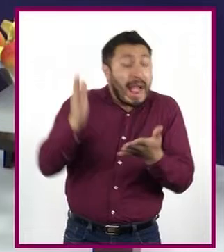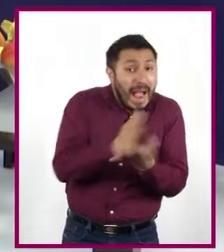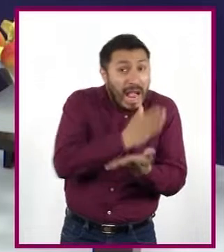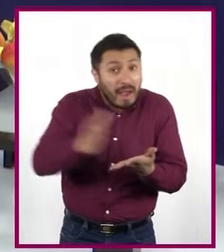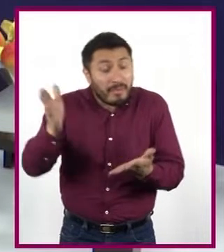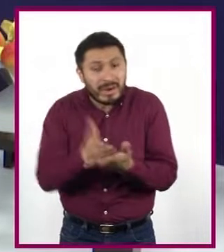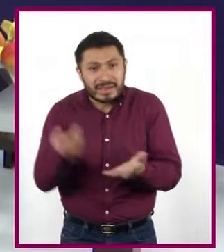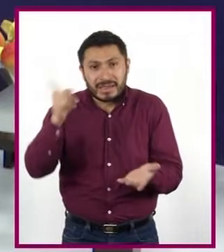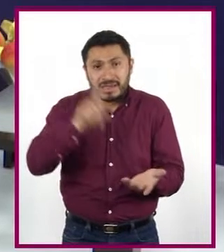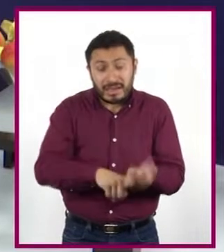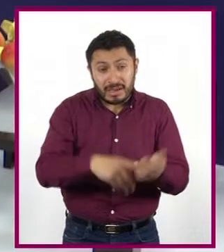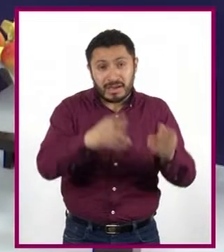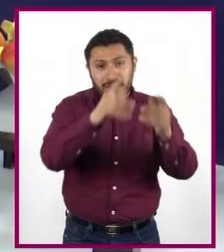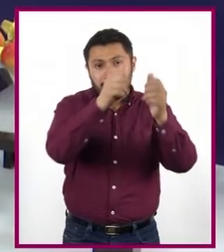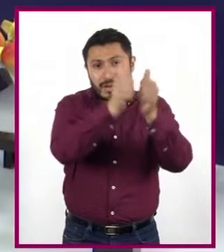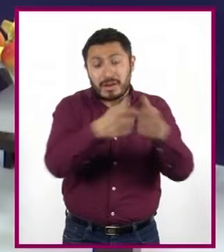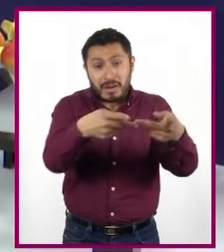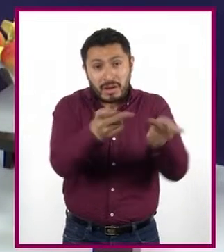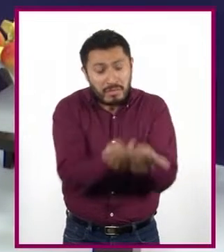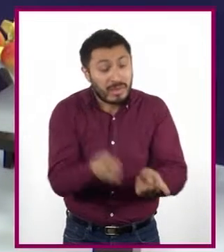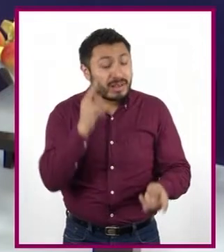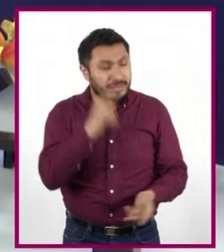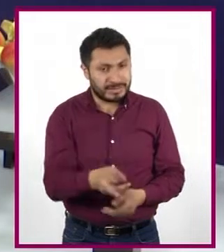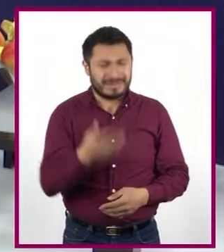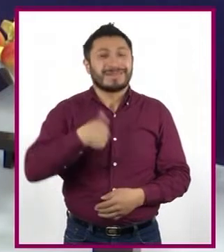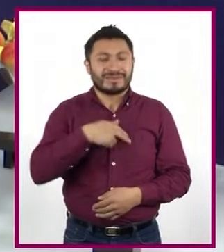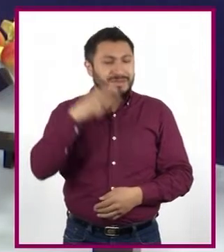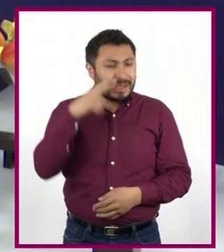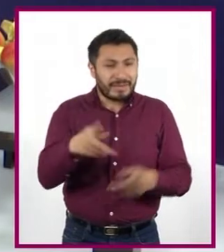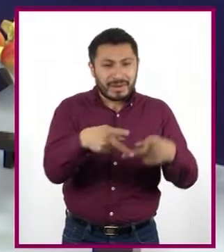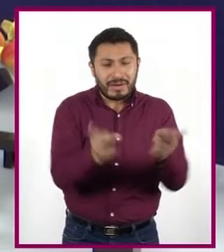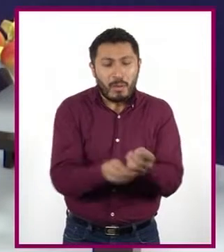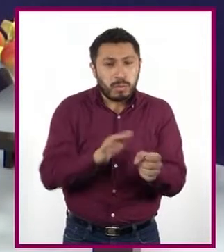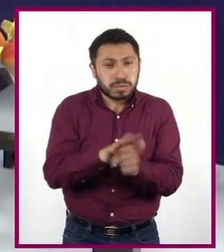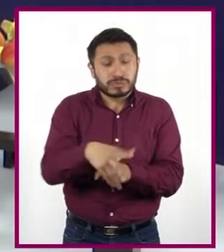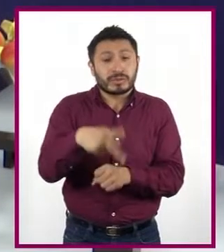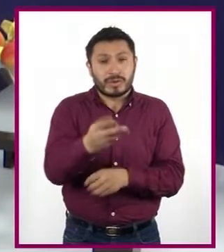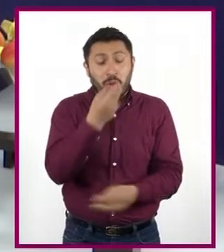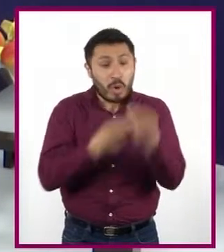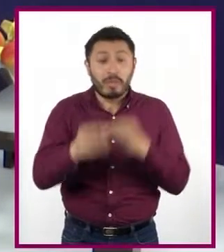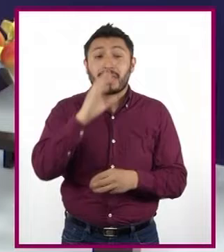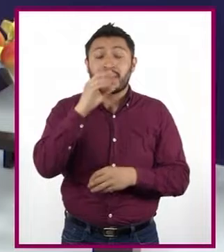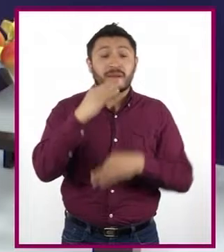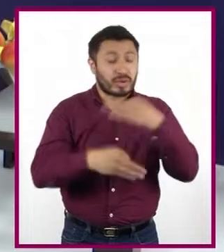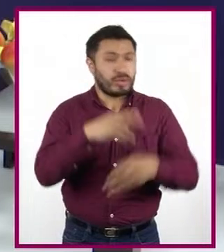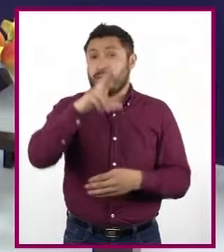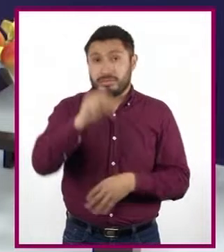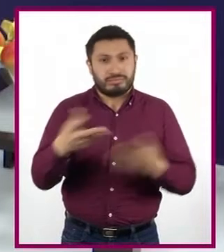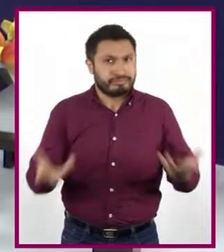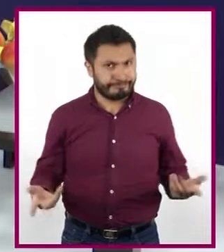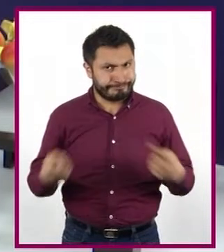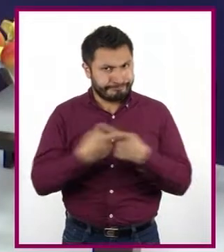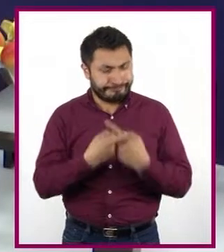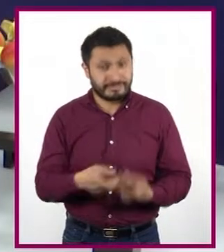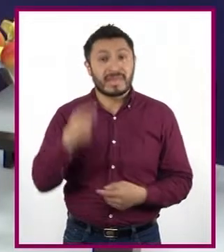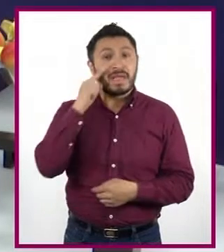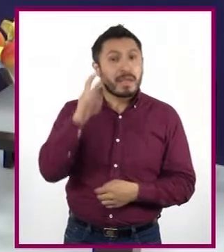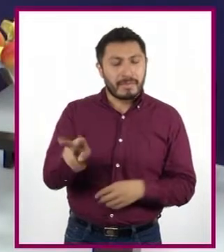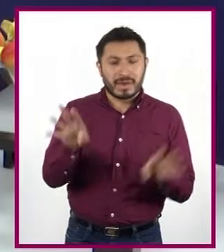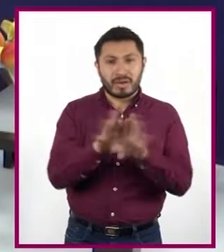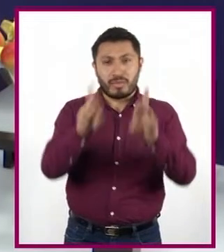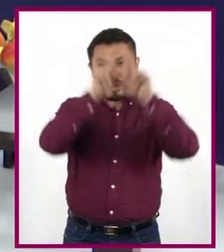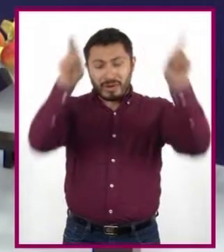Cierto. Nos gusta ver nuestros platos llenos, aunque no nos comamos todo. Además, cuando vemos el refrigerador con